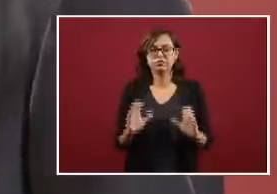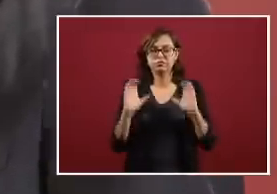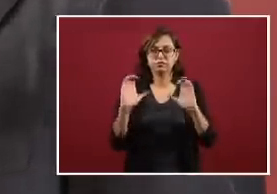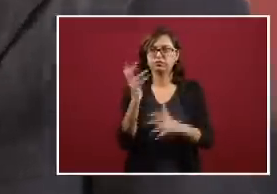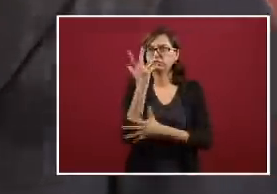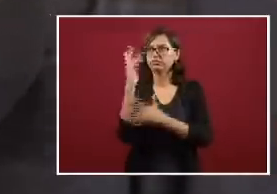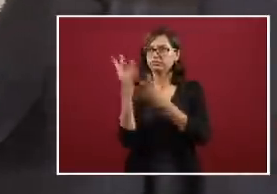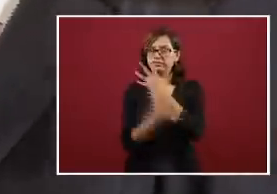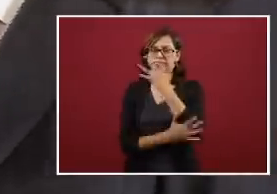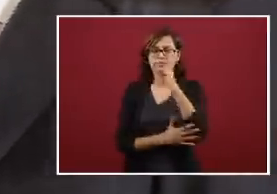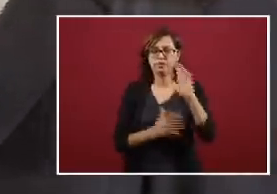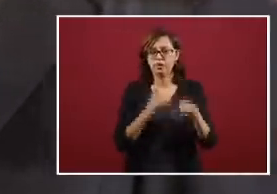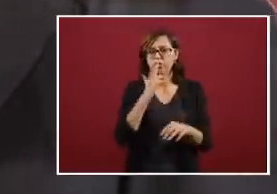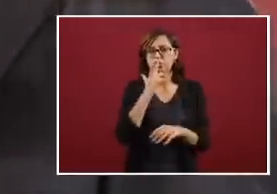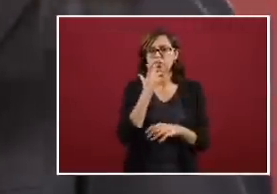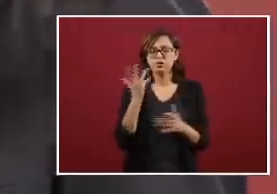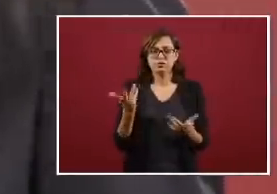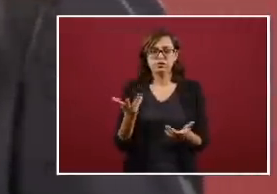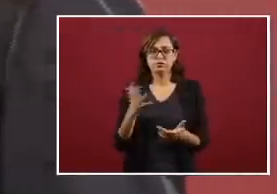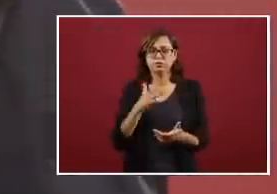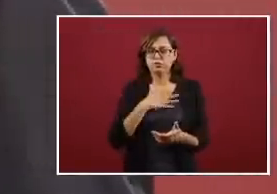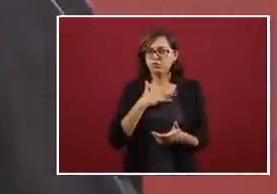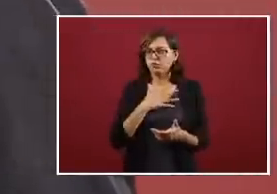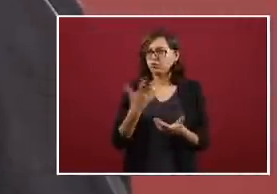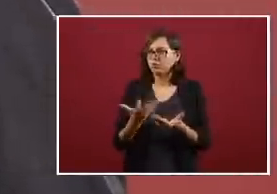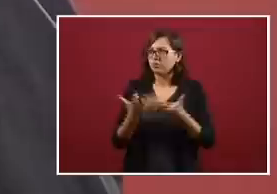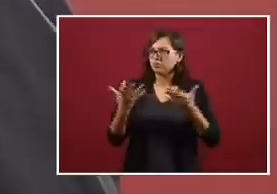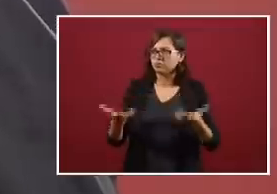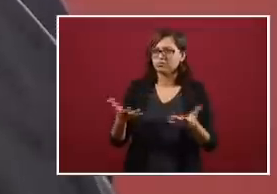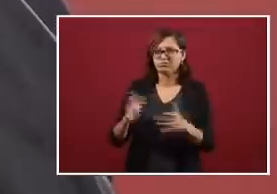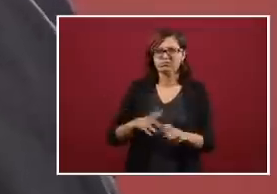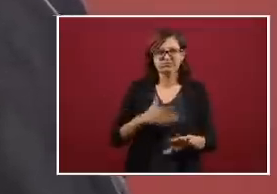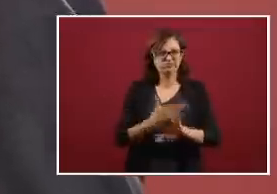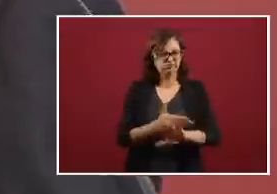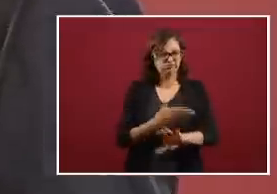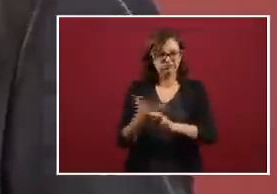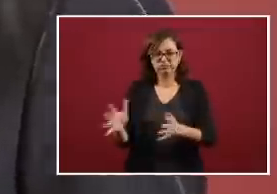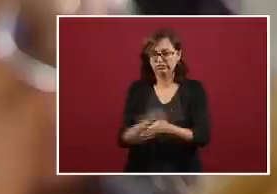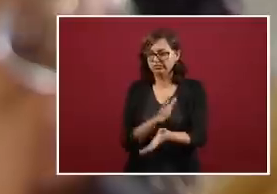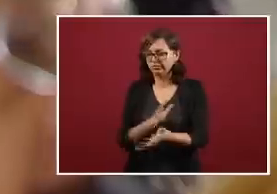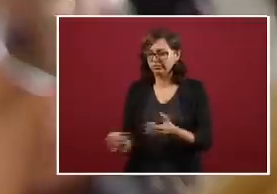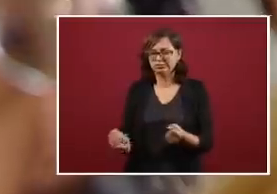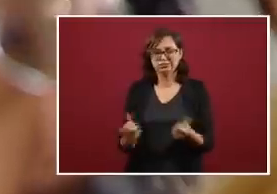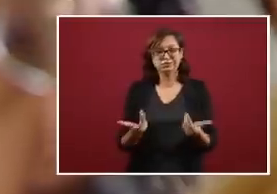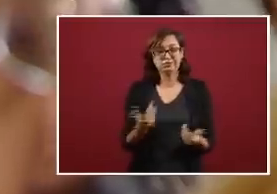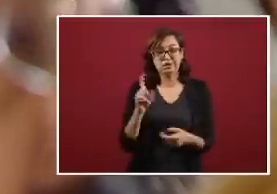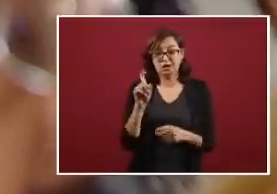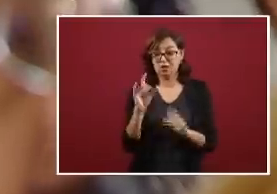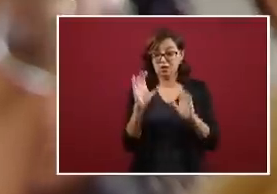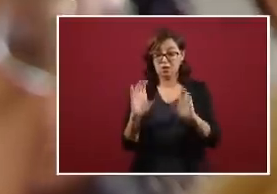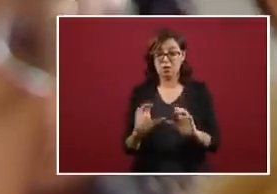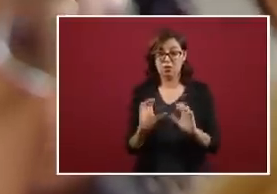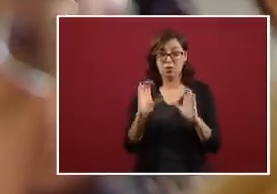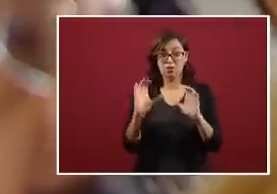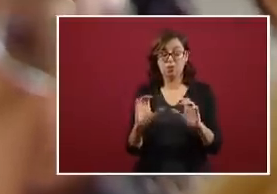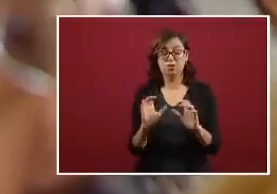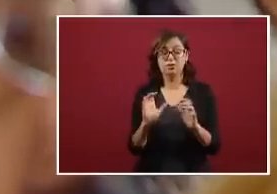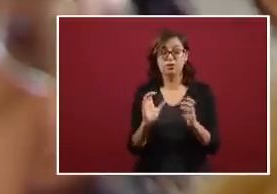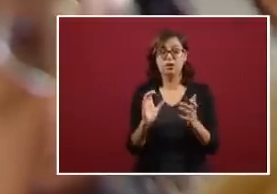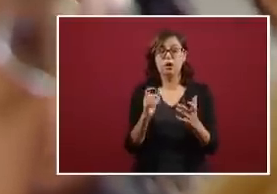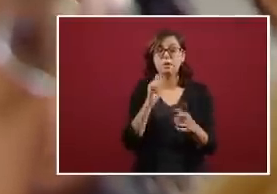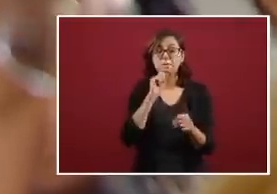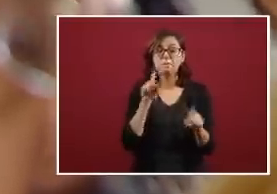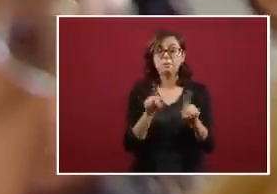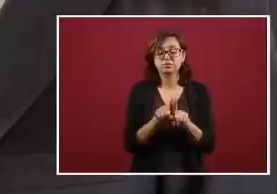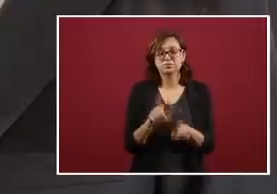medio ambiente, no destruir nuestro territorio, cuidar el agua. Además, si hay otros